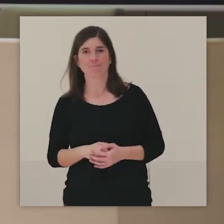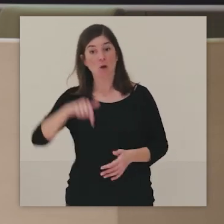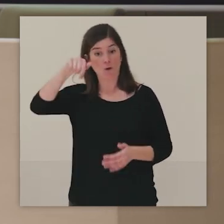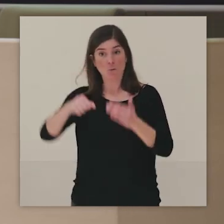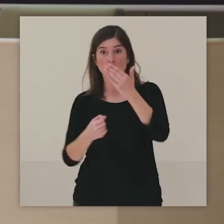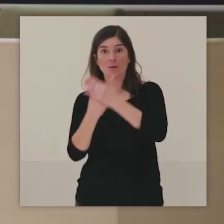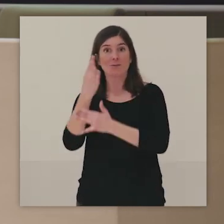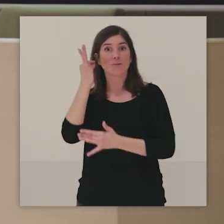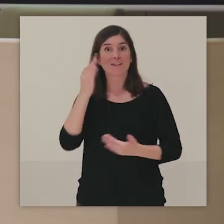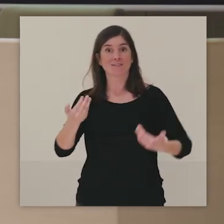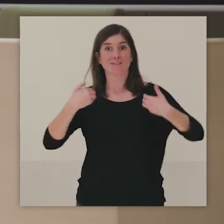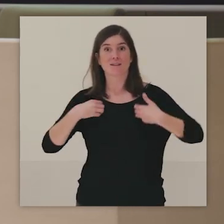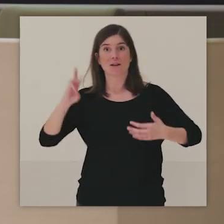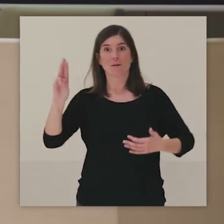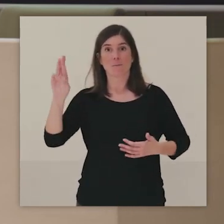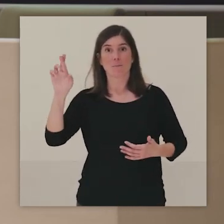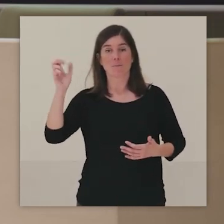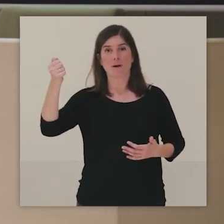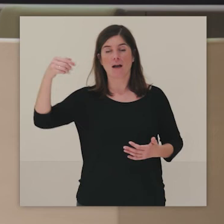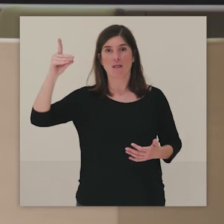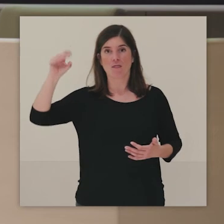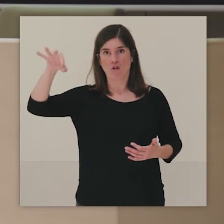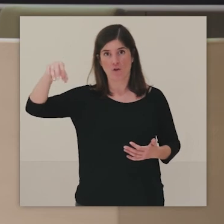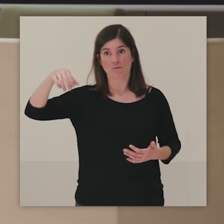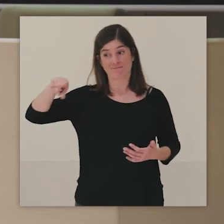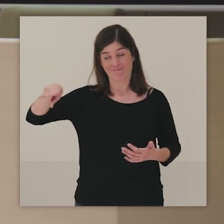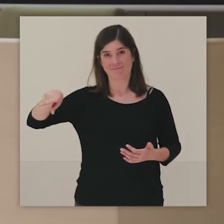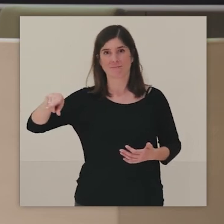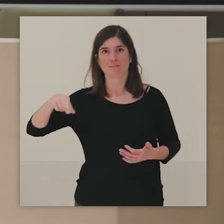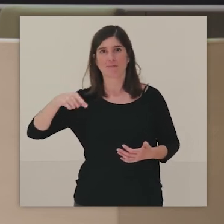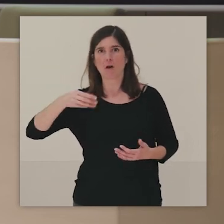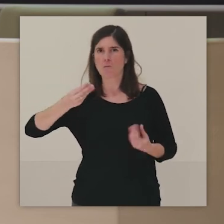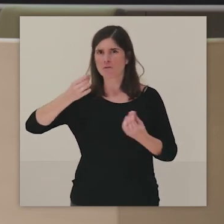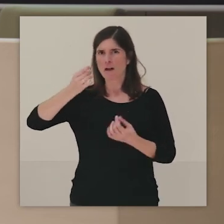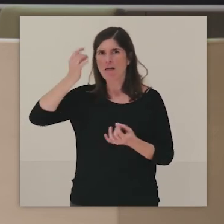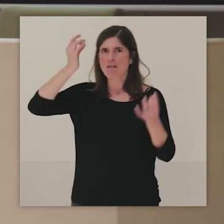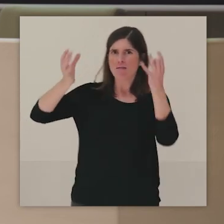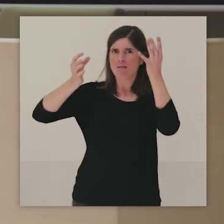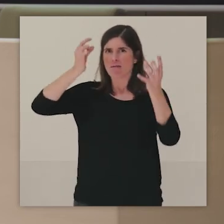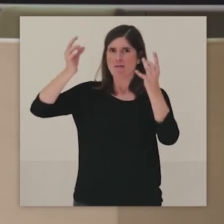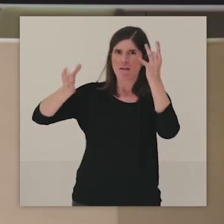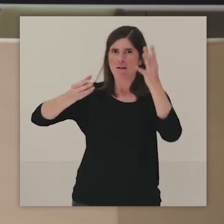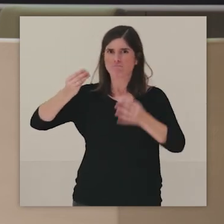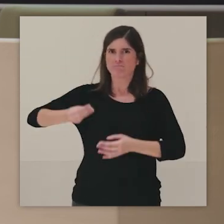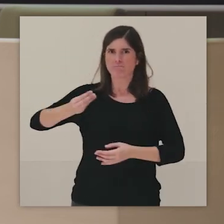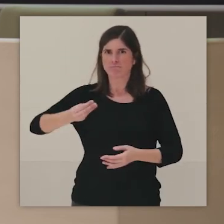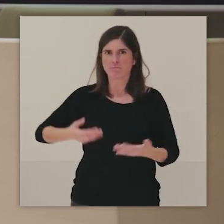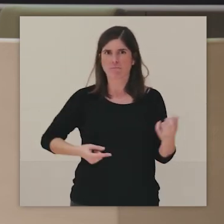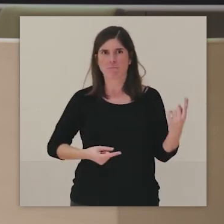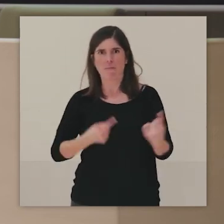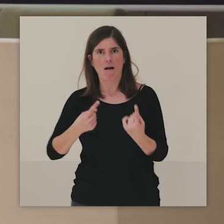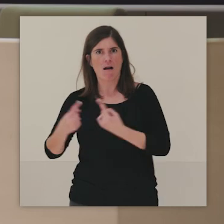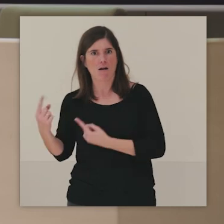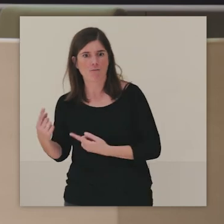contado al principio de la mañana Ana Moreno podrían ser perfectamente aplicables, incluso ideas que no son específicamente para personas